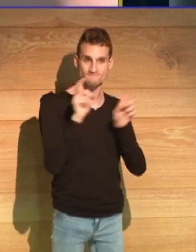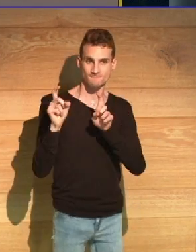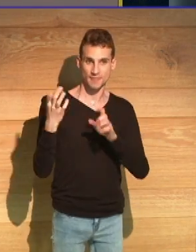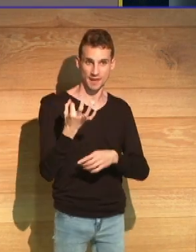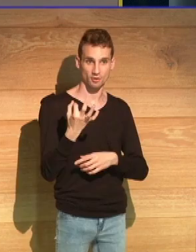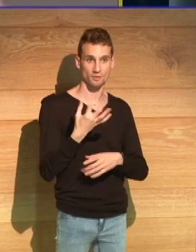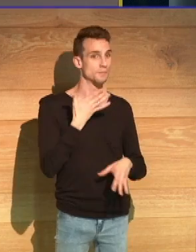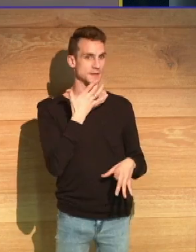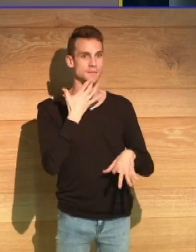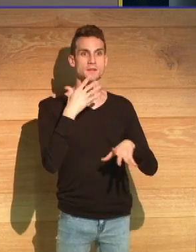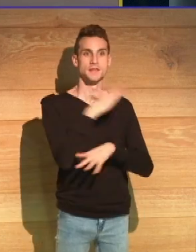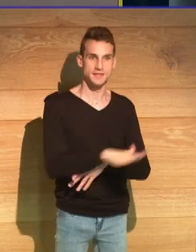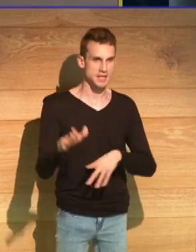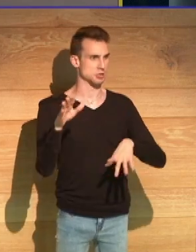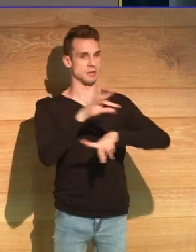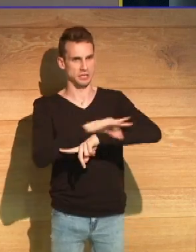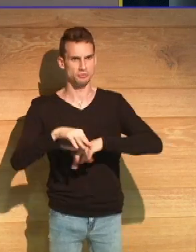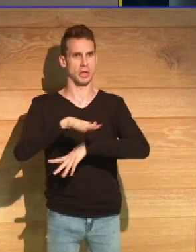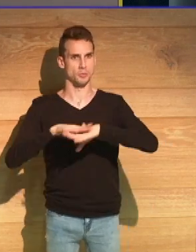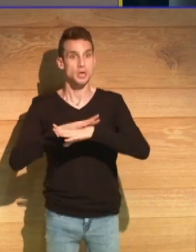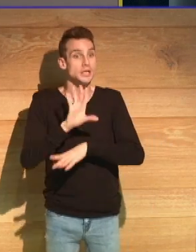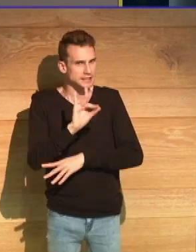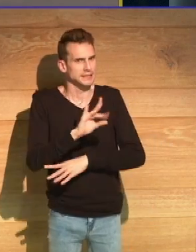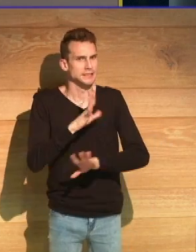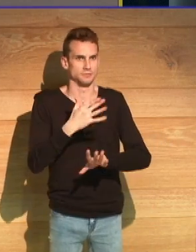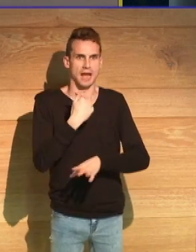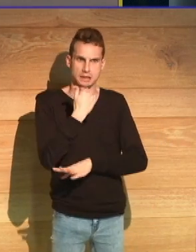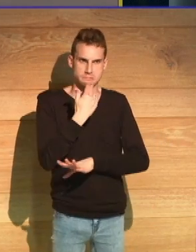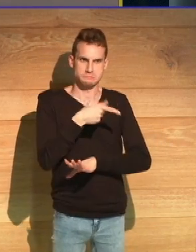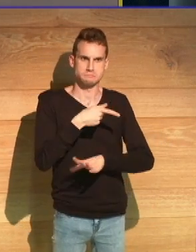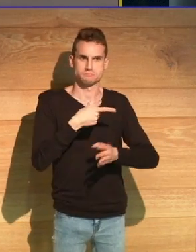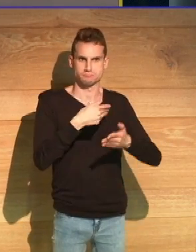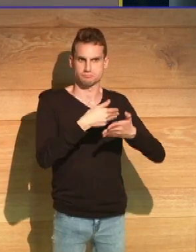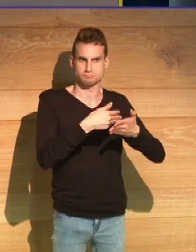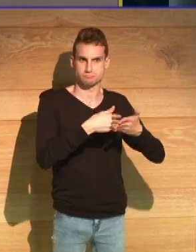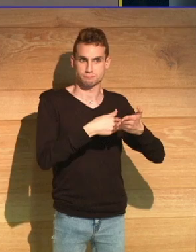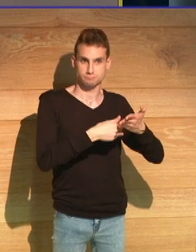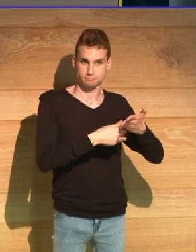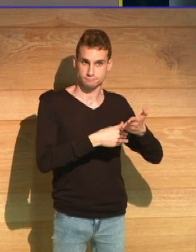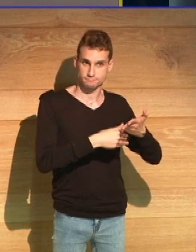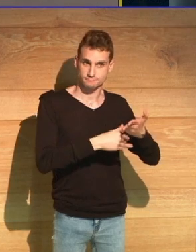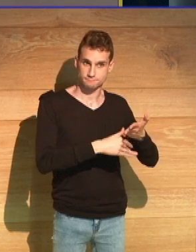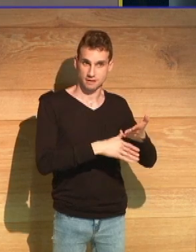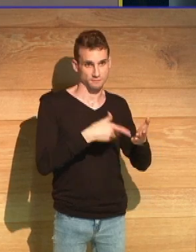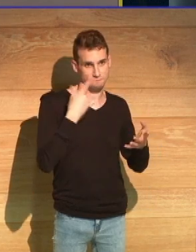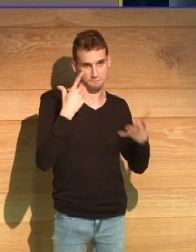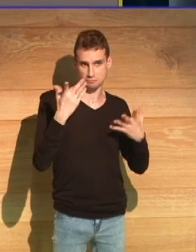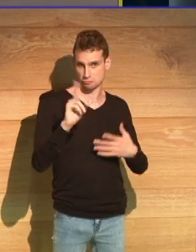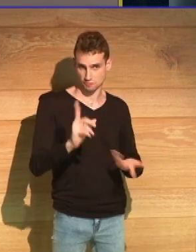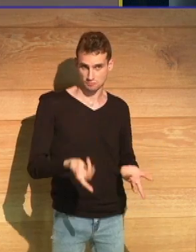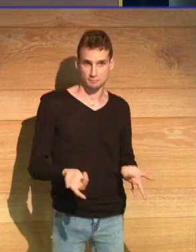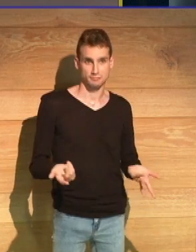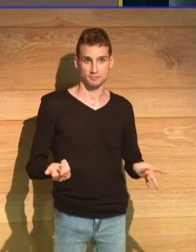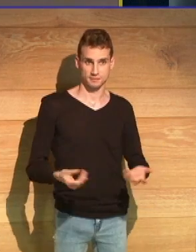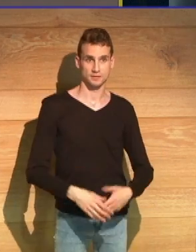niños, arquitecturas, gobiernos. Y sí, es una cosa ahí abajo, no es muy famoso, esos